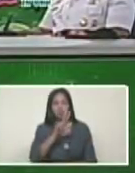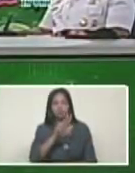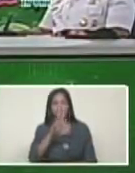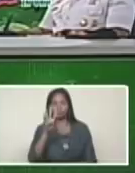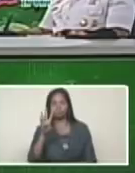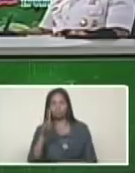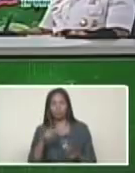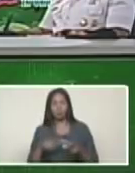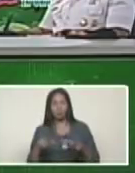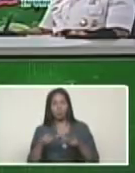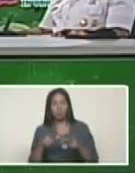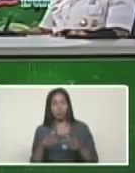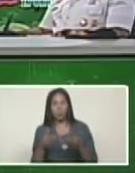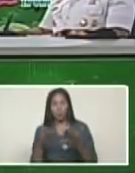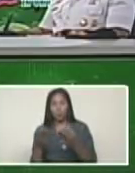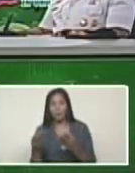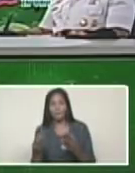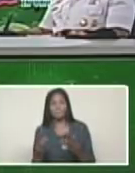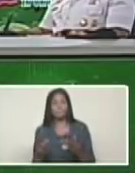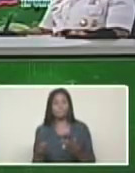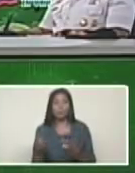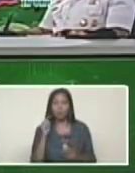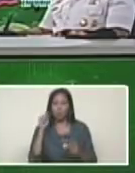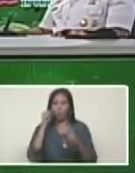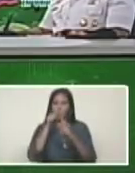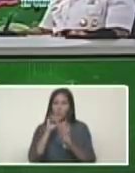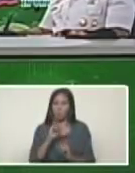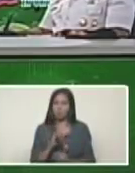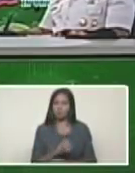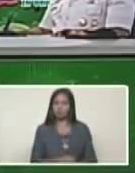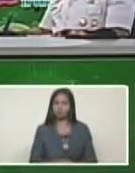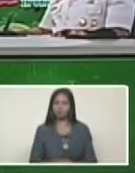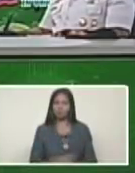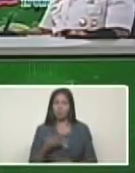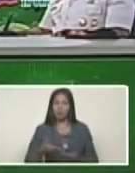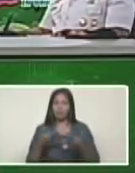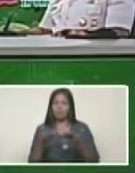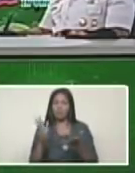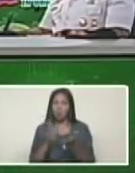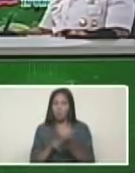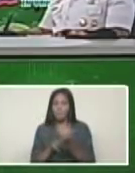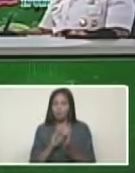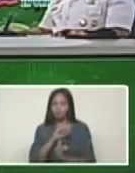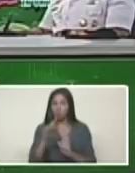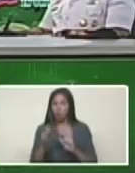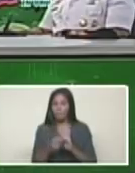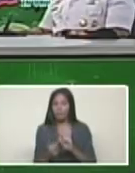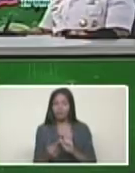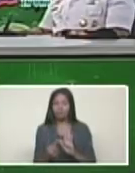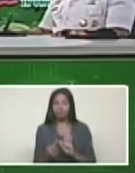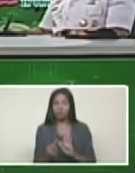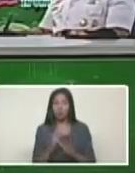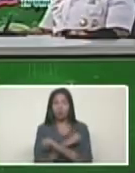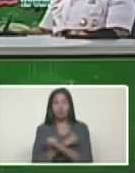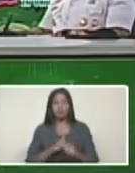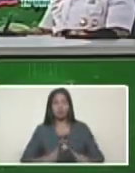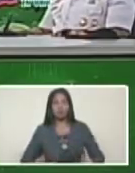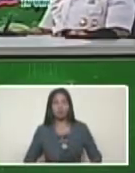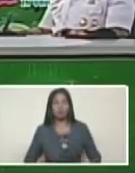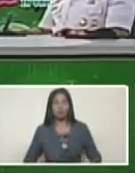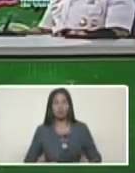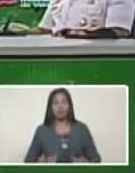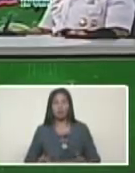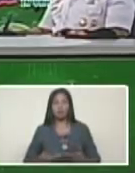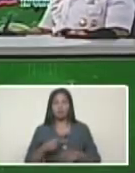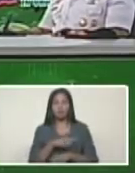productivas. ¿Cuál es el objetivo que debemos cumplir plenamente? Que la Fuerza Armada Nacional Bolivariana,